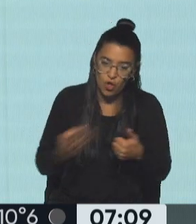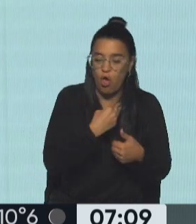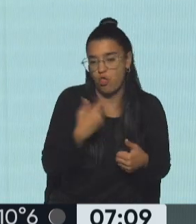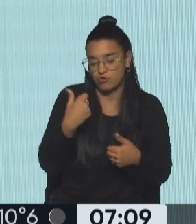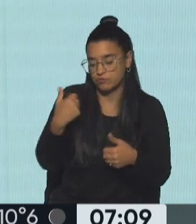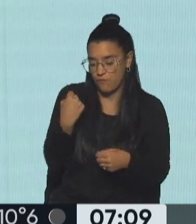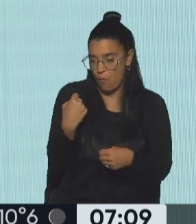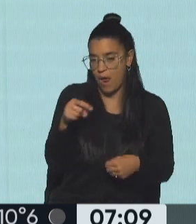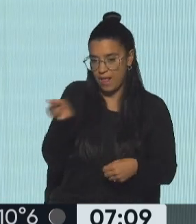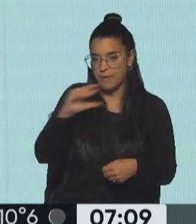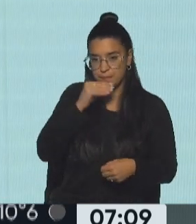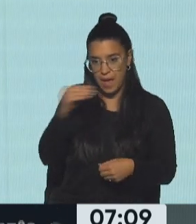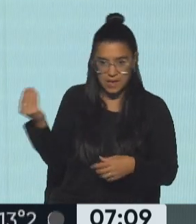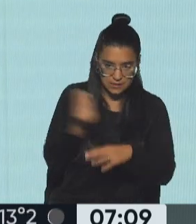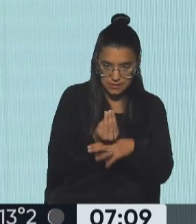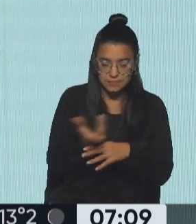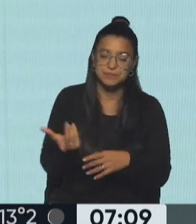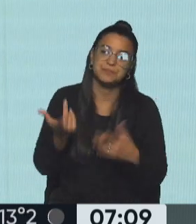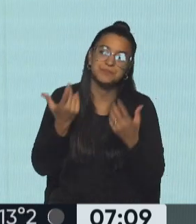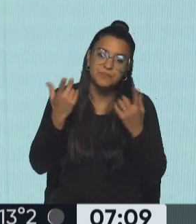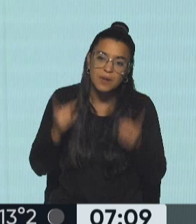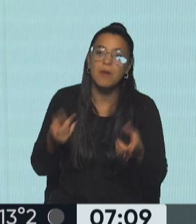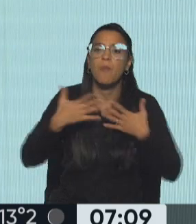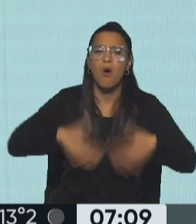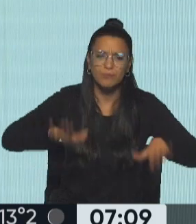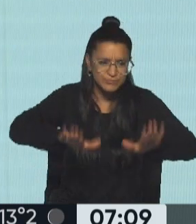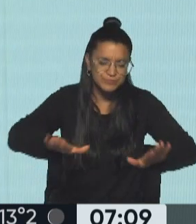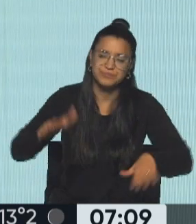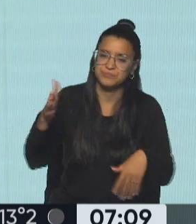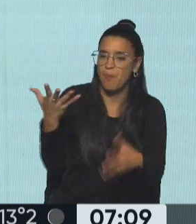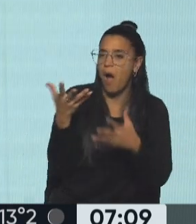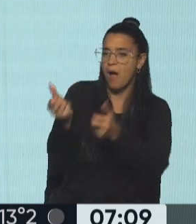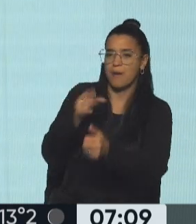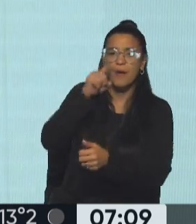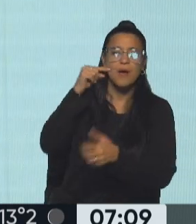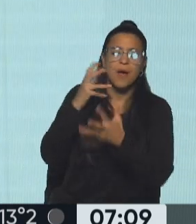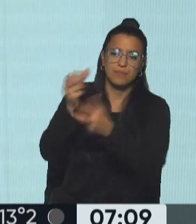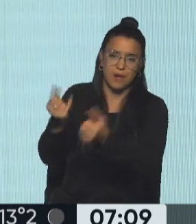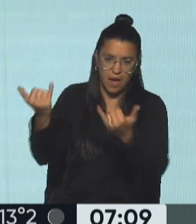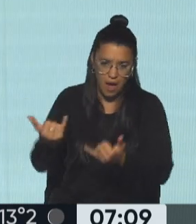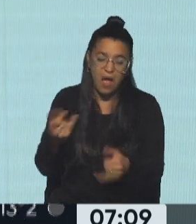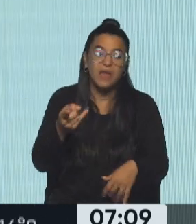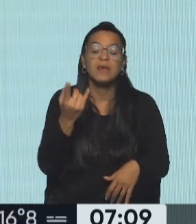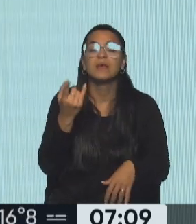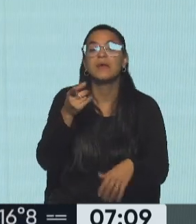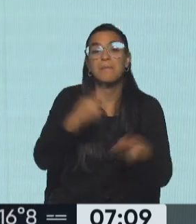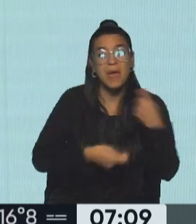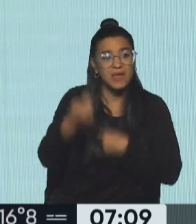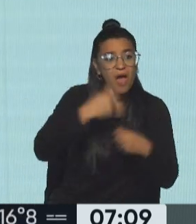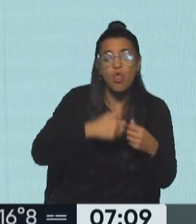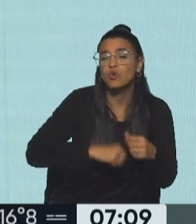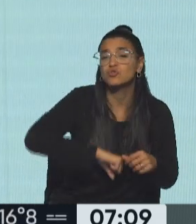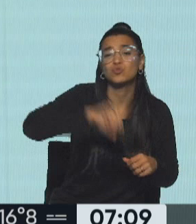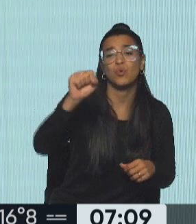así para tratar justamente de aminorar un poco estas uvas muy fuertes que vimos en el mercado que en realidad